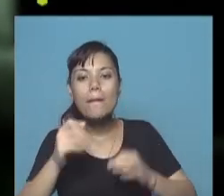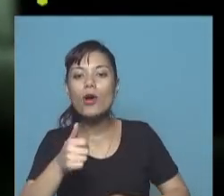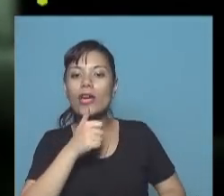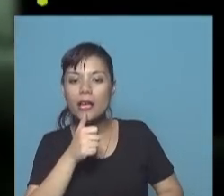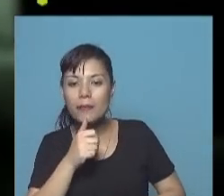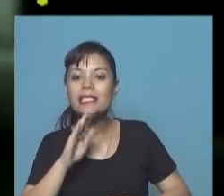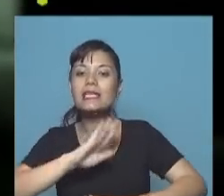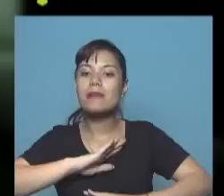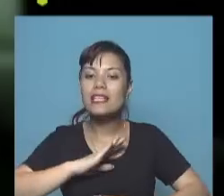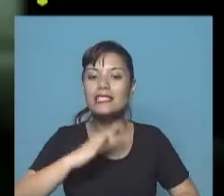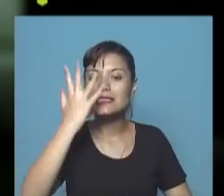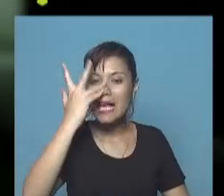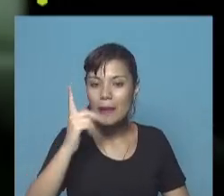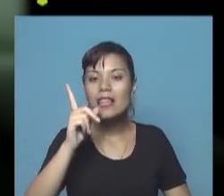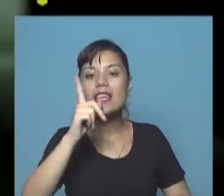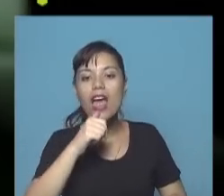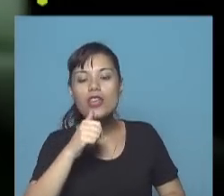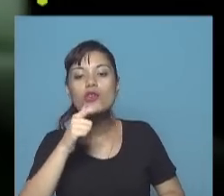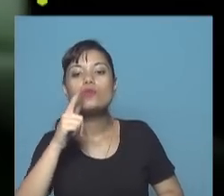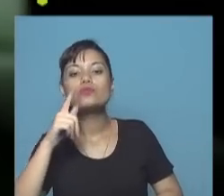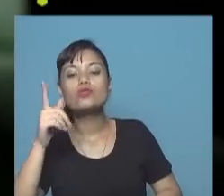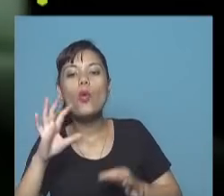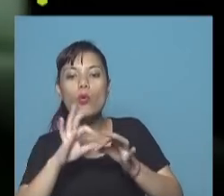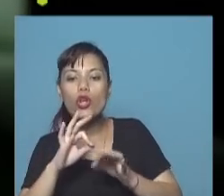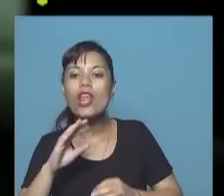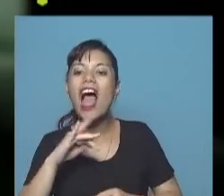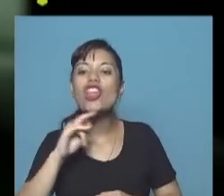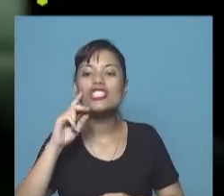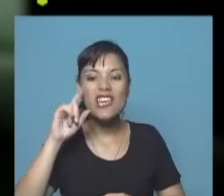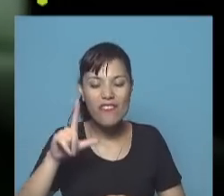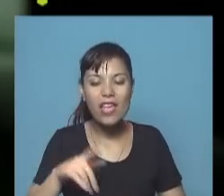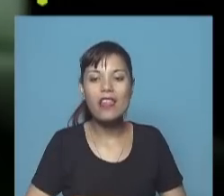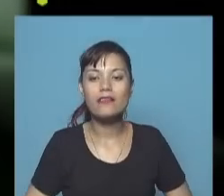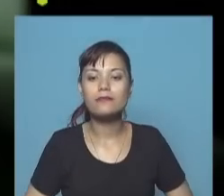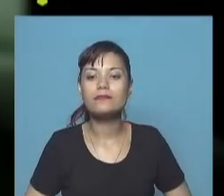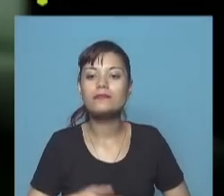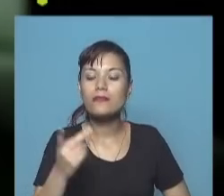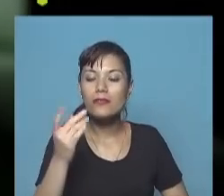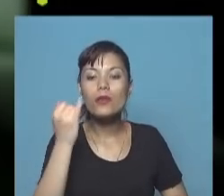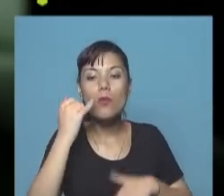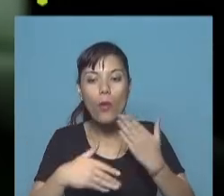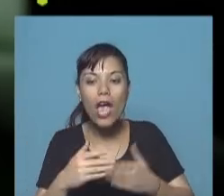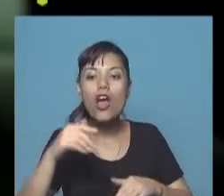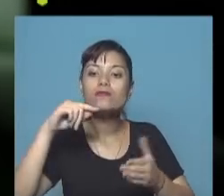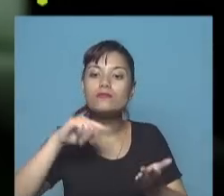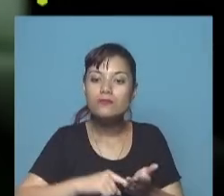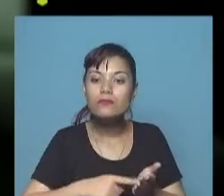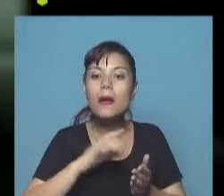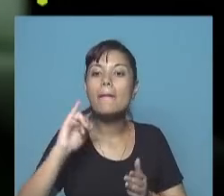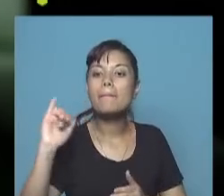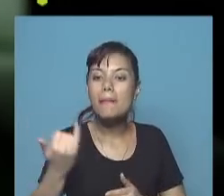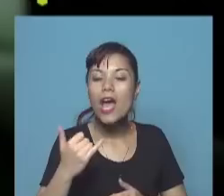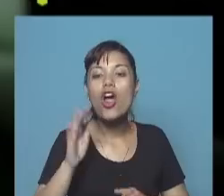de San Juan, Lanús Newell's, Unión Aldo Civi, Liguilla Precopa Sudamericana y van ubicados y juega como local el que quedó